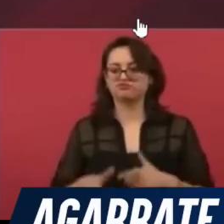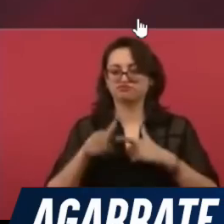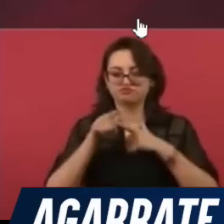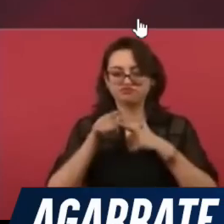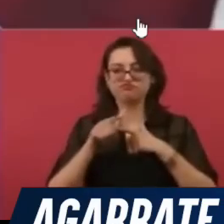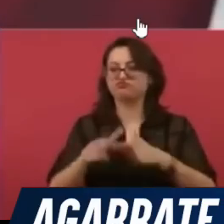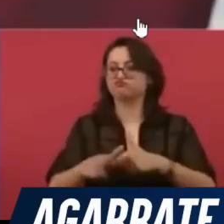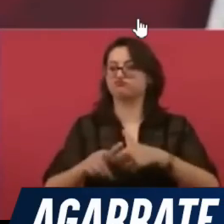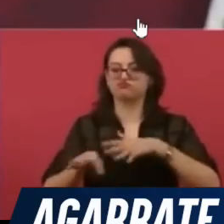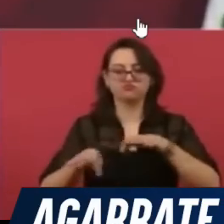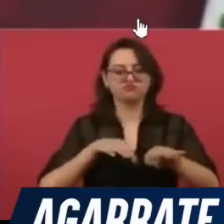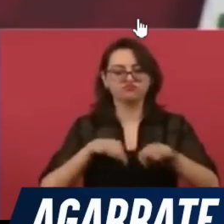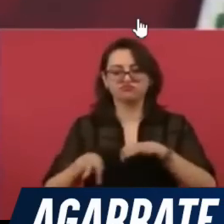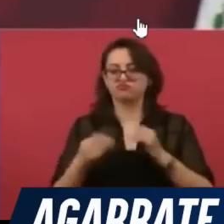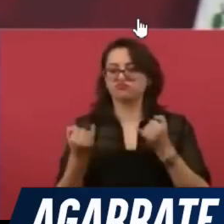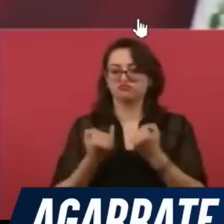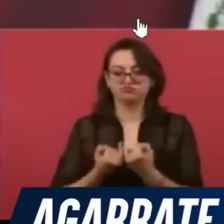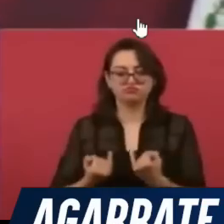sigamos así.